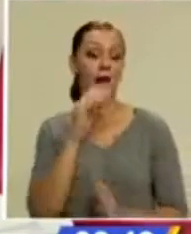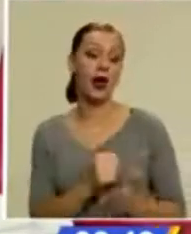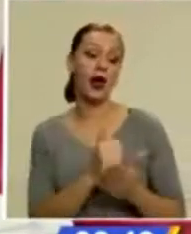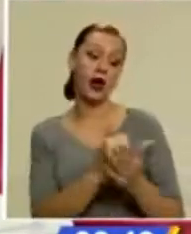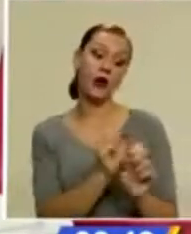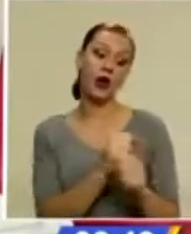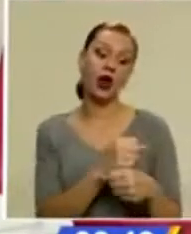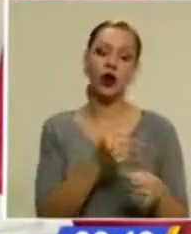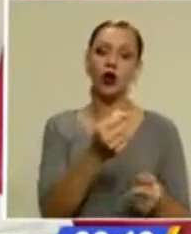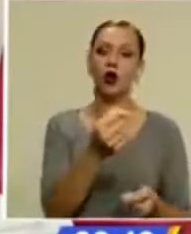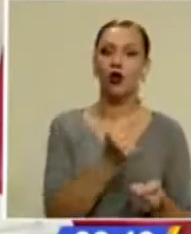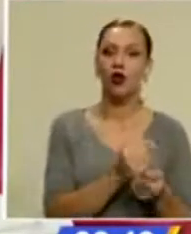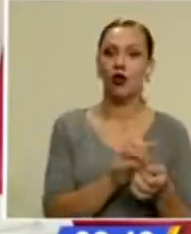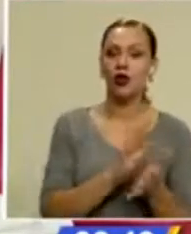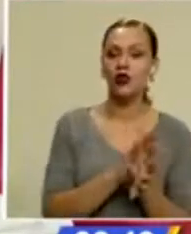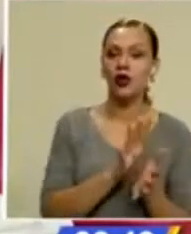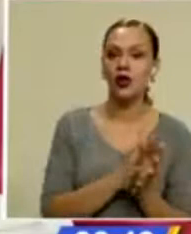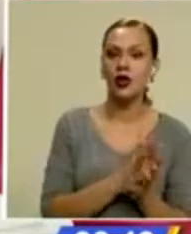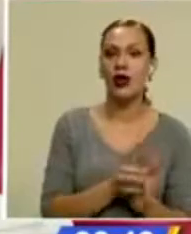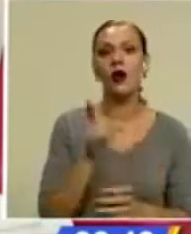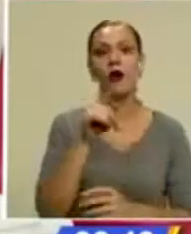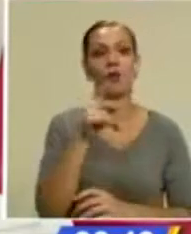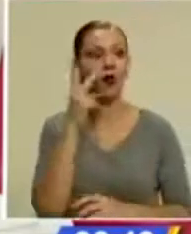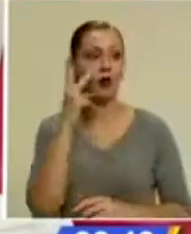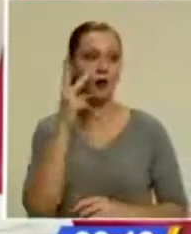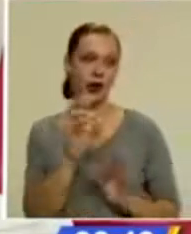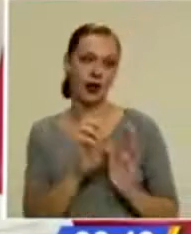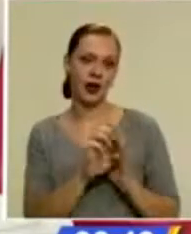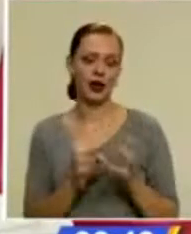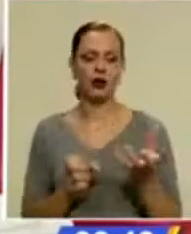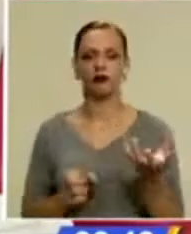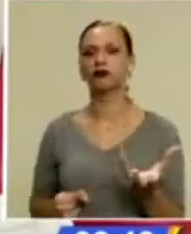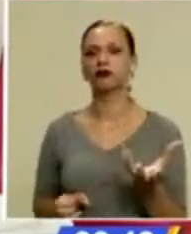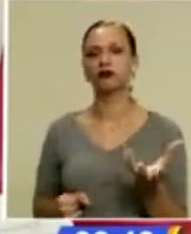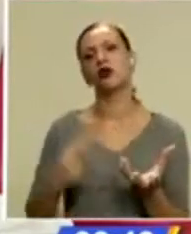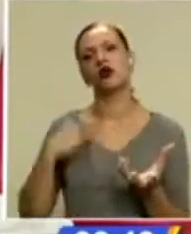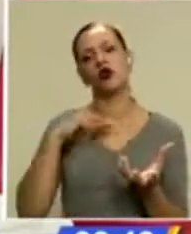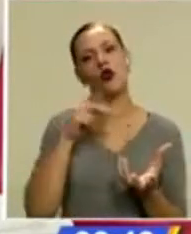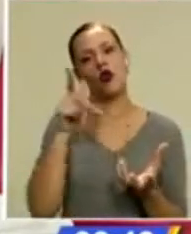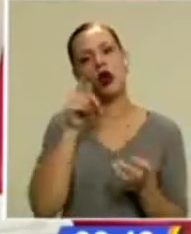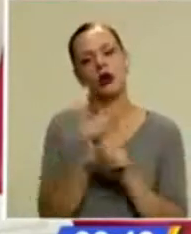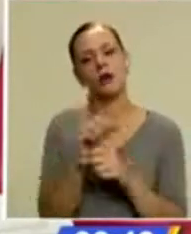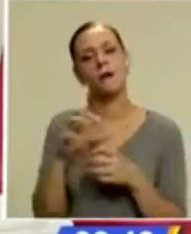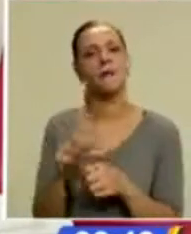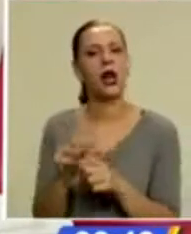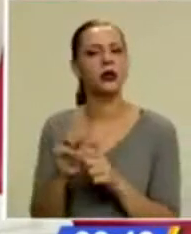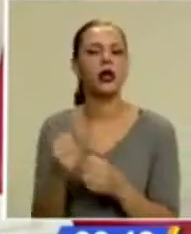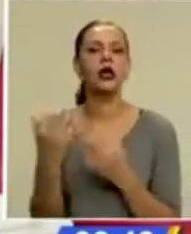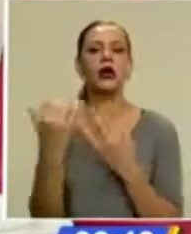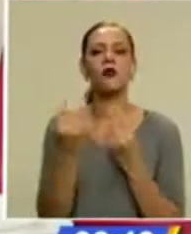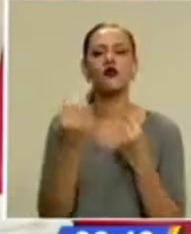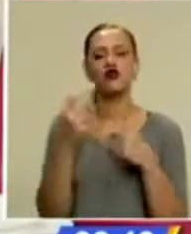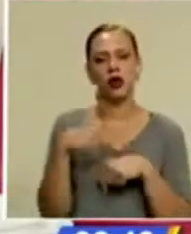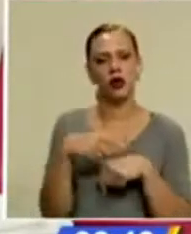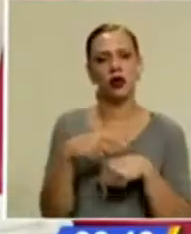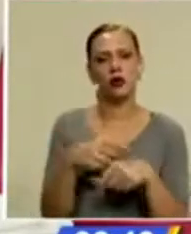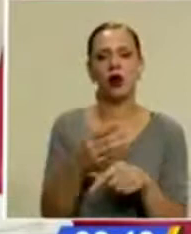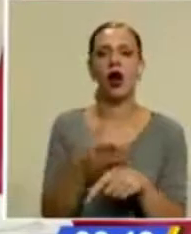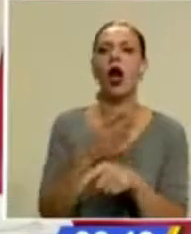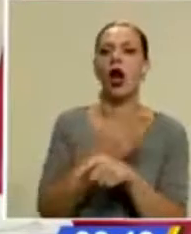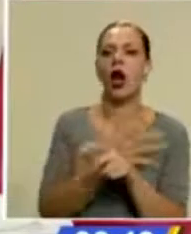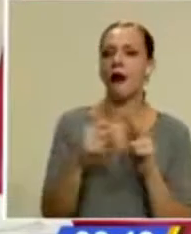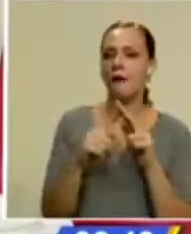ayuden a hacer tortilla. Y entonces ustedes ven estas, por ejemplo, nosotros obviamente hicimos la masa y esperamos mucho tiempo antes